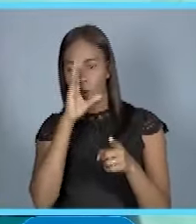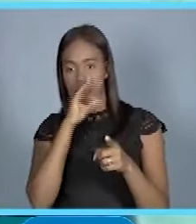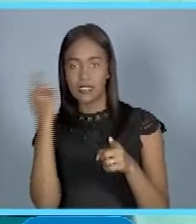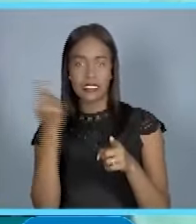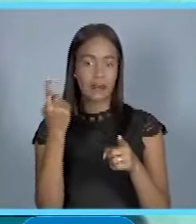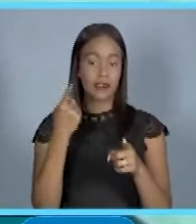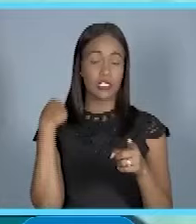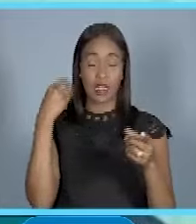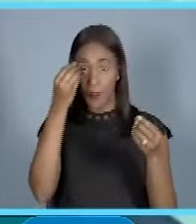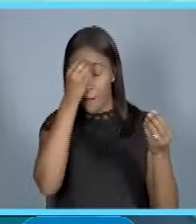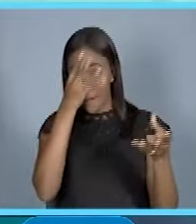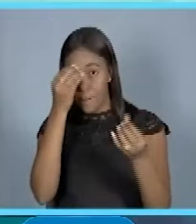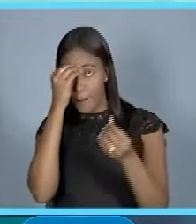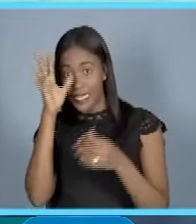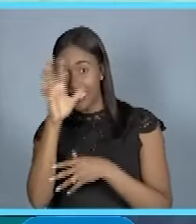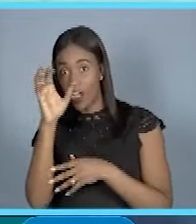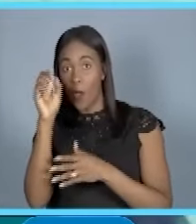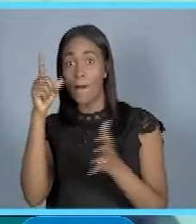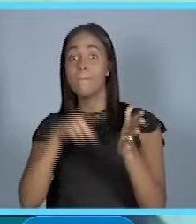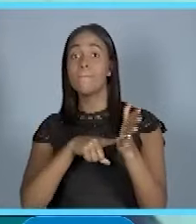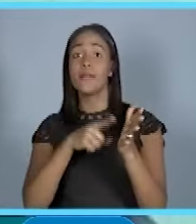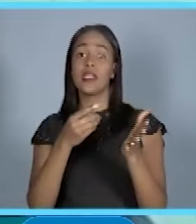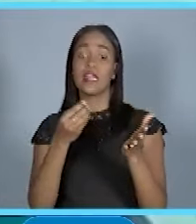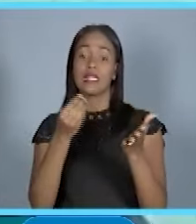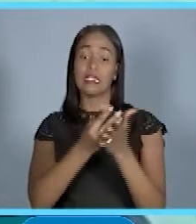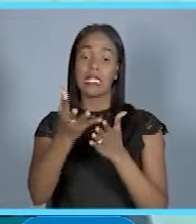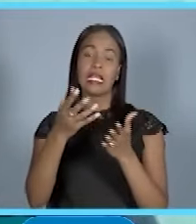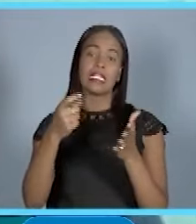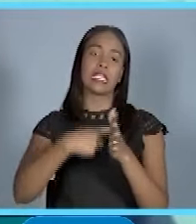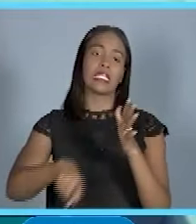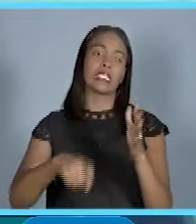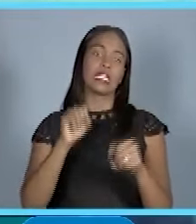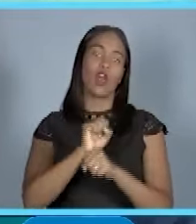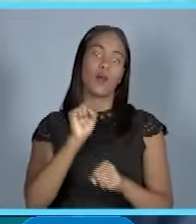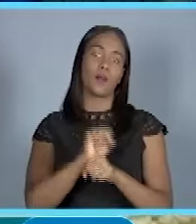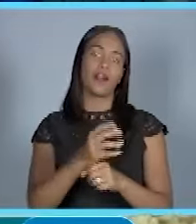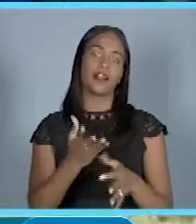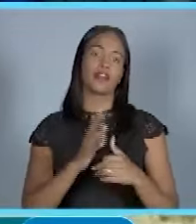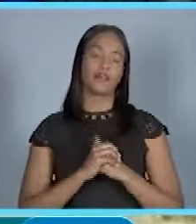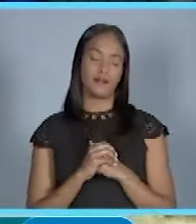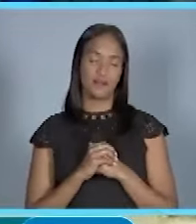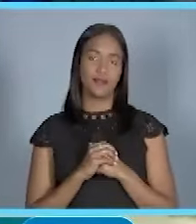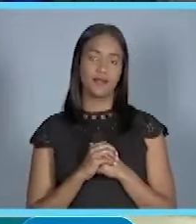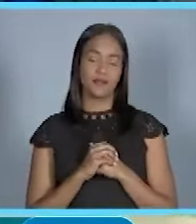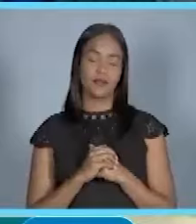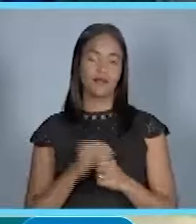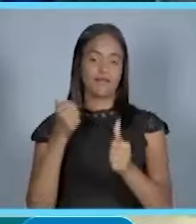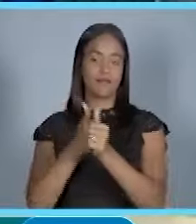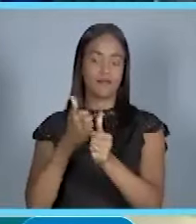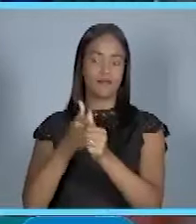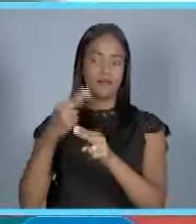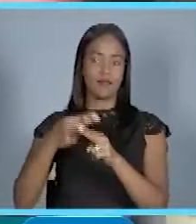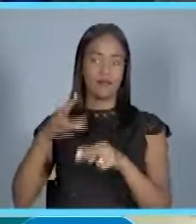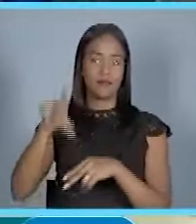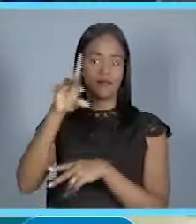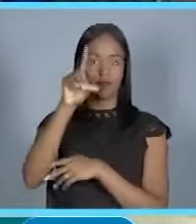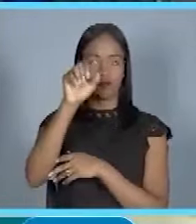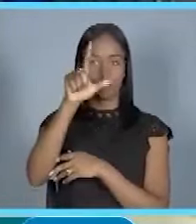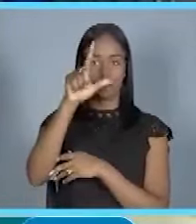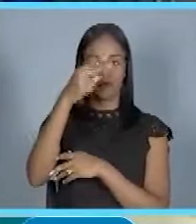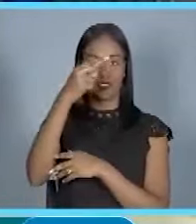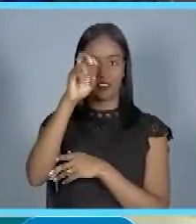hemos dicho, 500 o 1000 pesos, que es lo más que un taxista anda, y el carro. El mismo fue identificado como Daniel